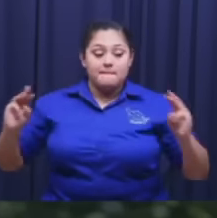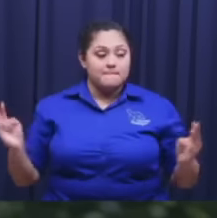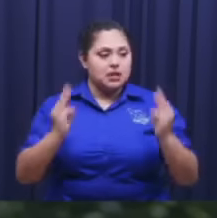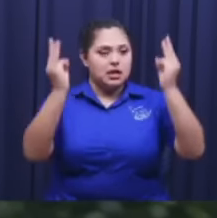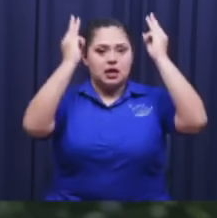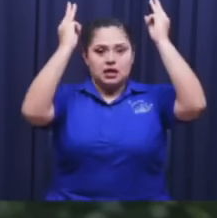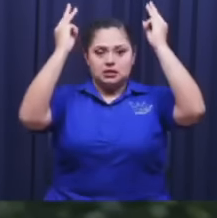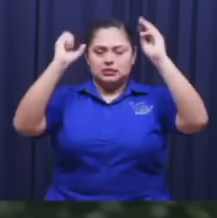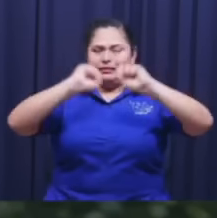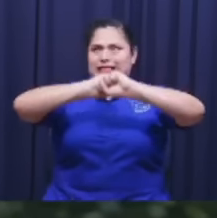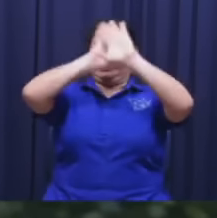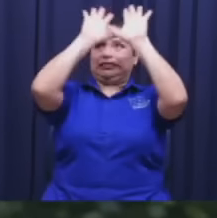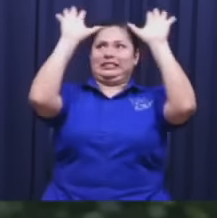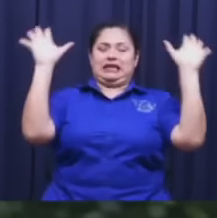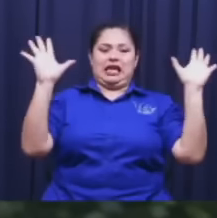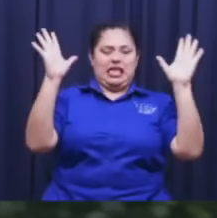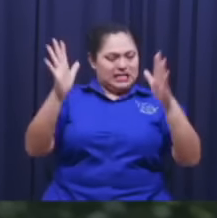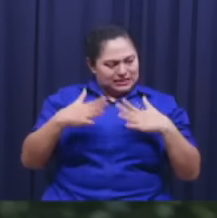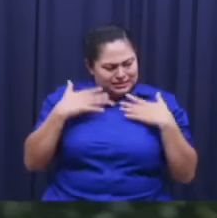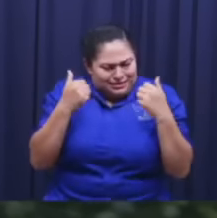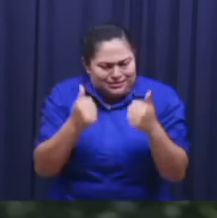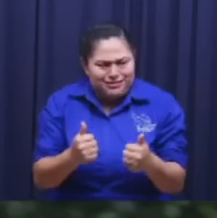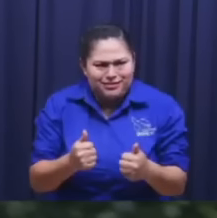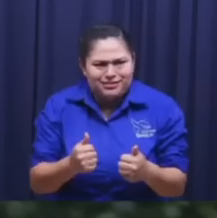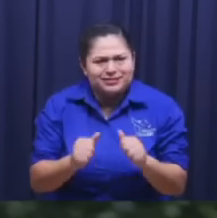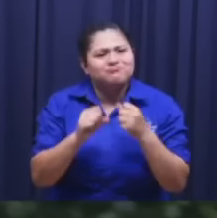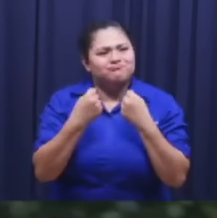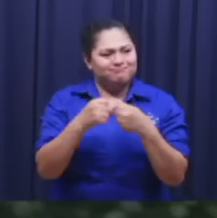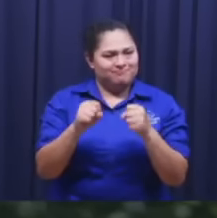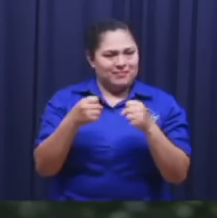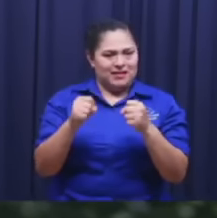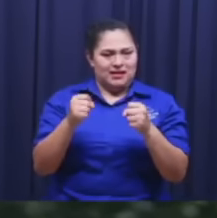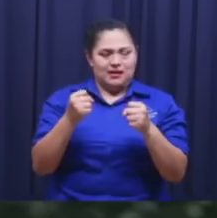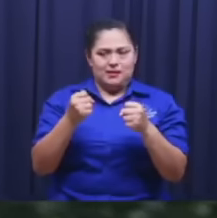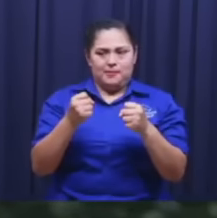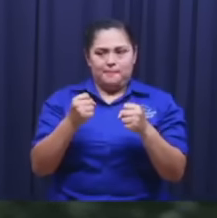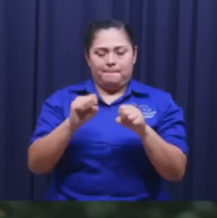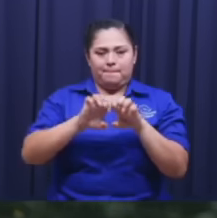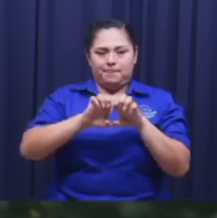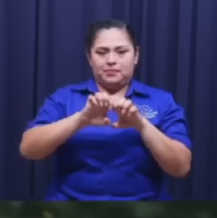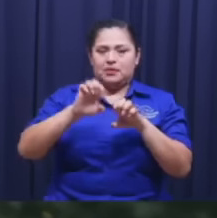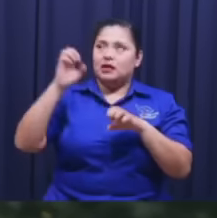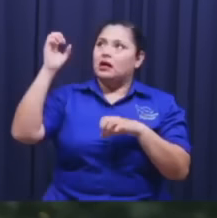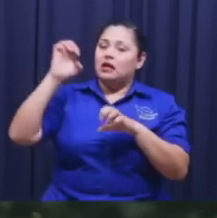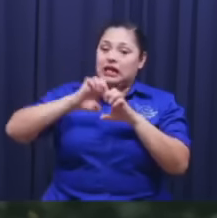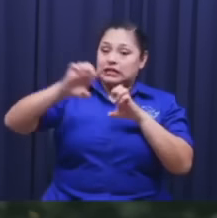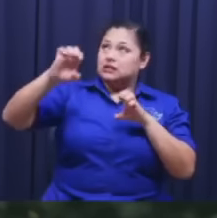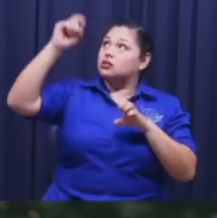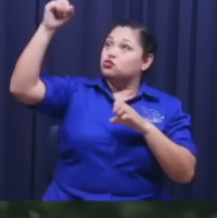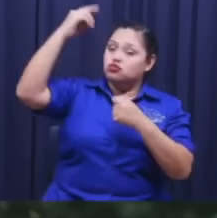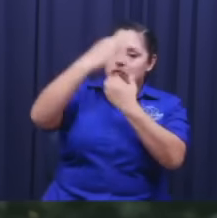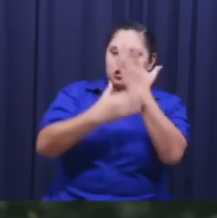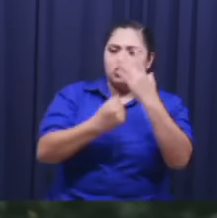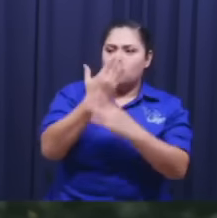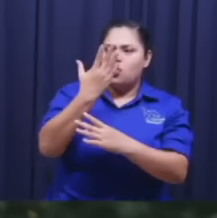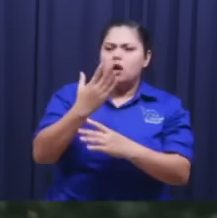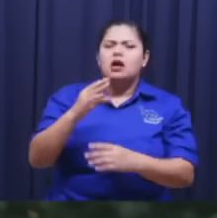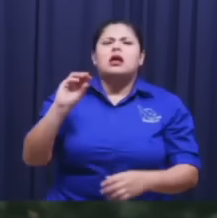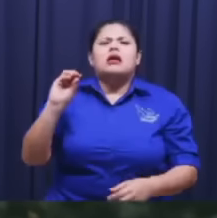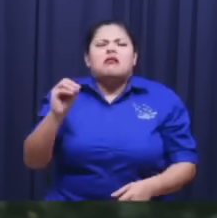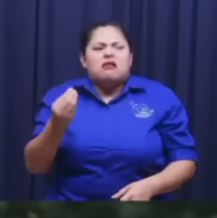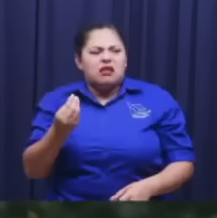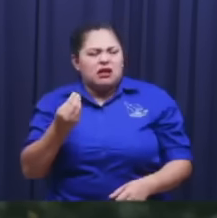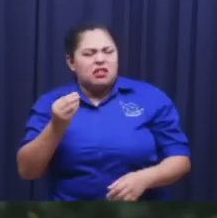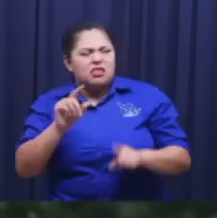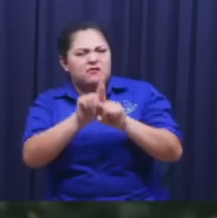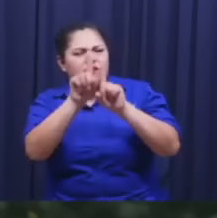prodigios, maravillas y curaciones sean hechas. Extiende tu mano. Y digo yo: ¿y cuál es la diferencia entre curación y